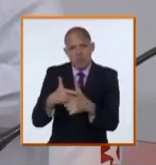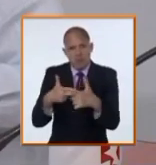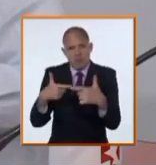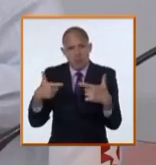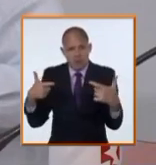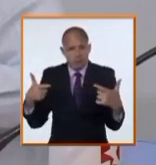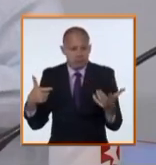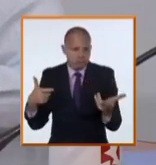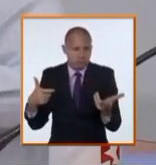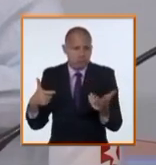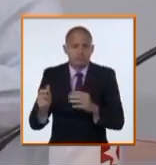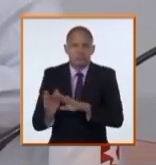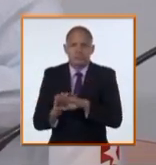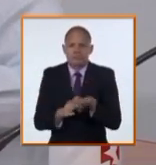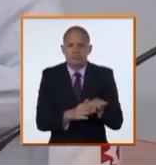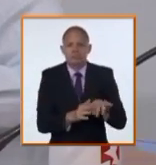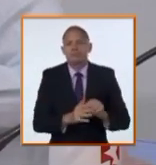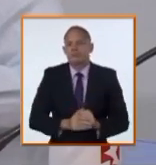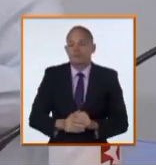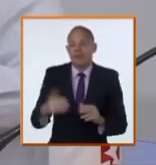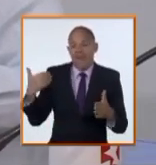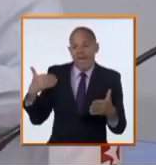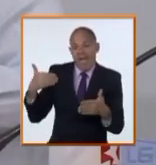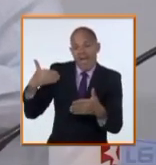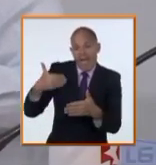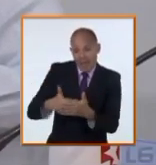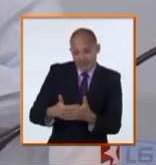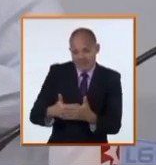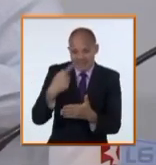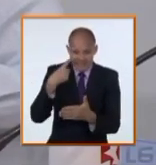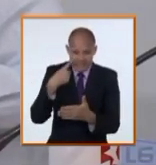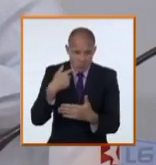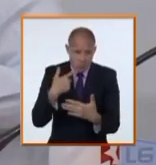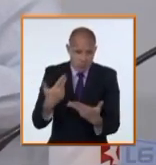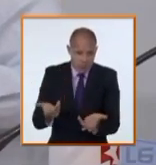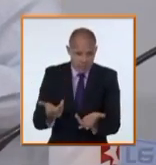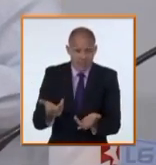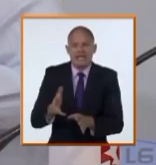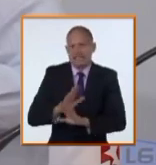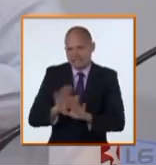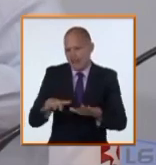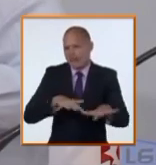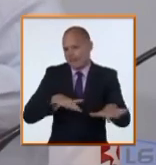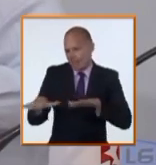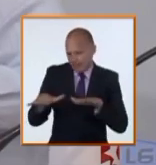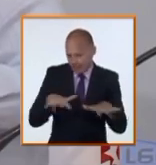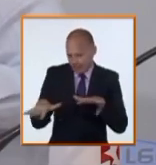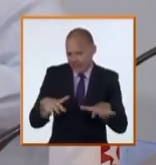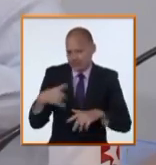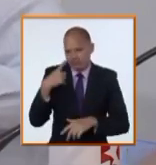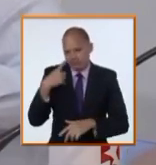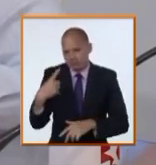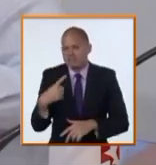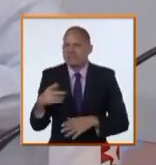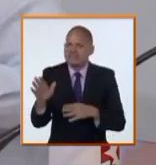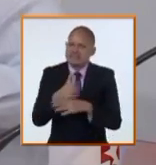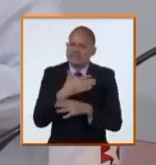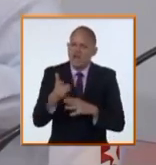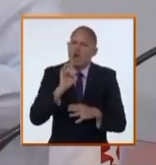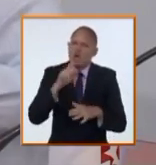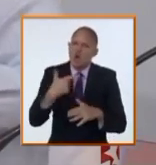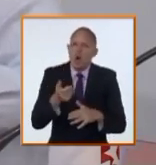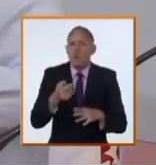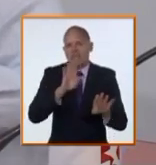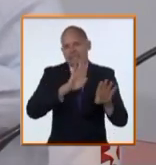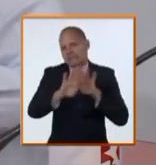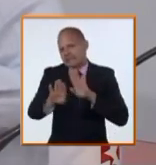pago la práctica ha demostrado y en la medida que se van creando las condiciones no solo los establecimientos en mlc otro grupo